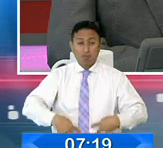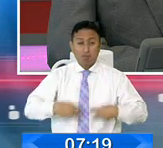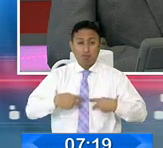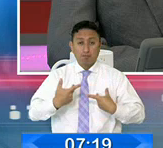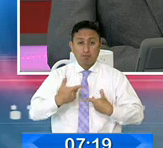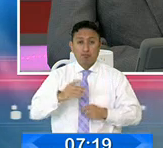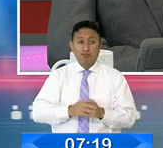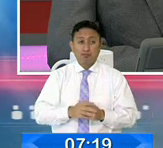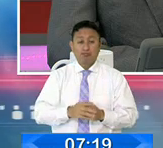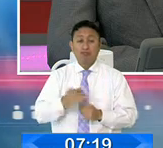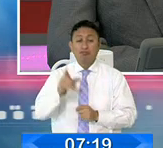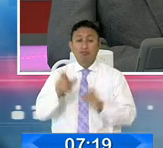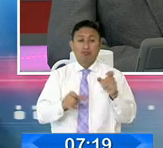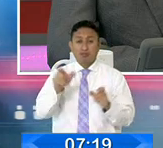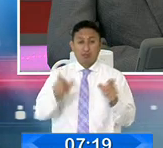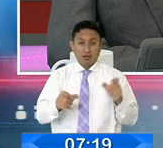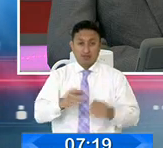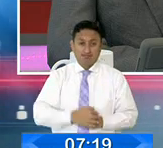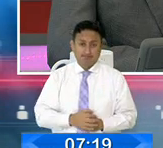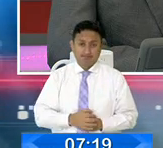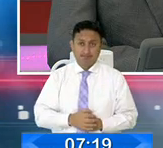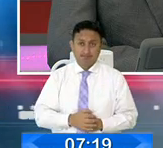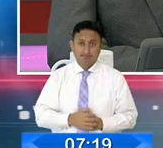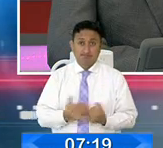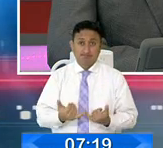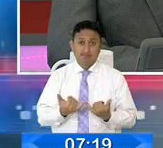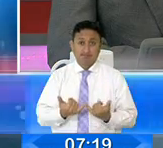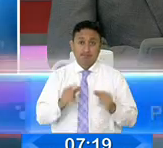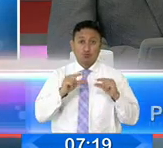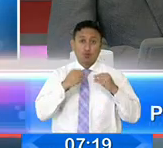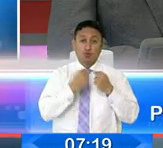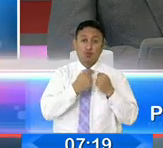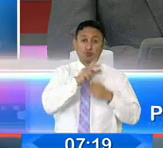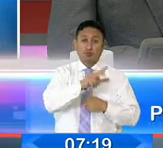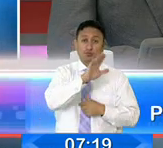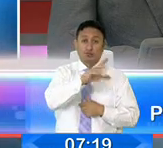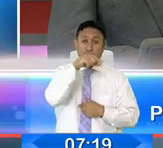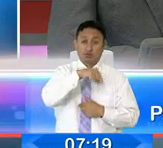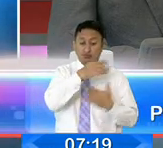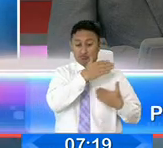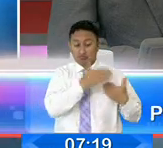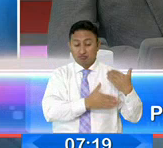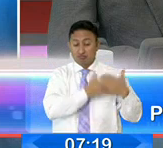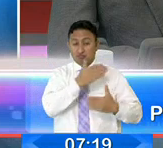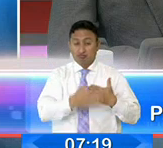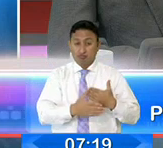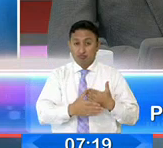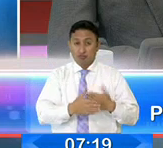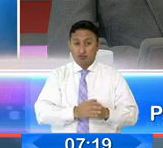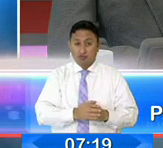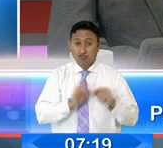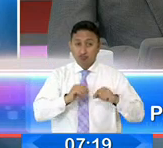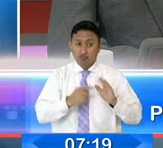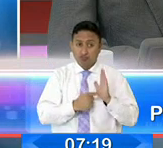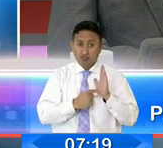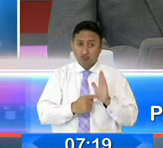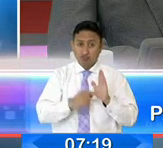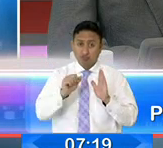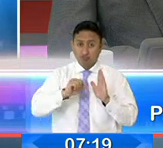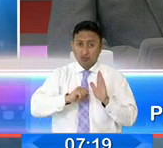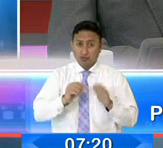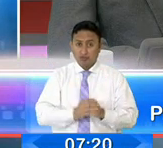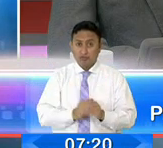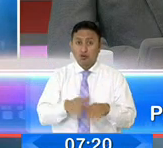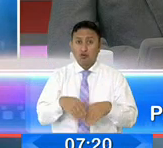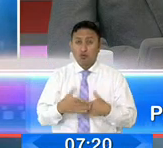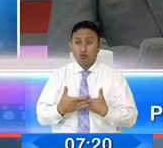para las grandes mayorías. En este momento creo que Alianza País tiene una trayectoria, insisto, que le ha servido también a través de